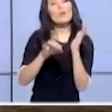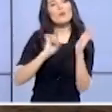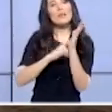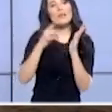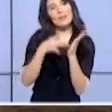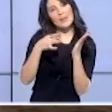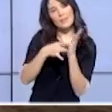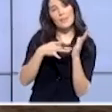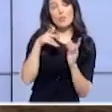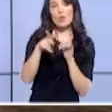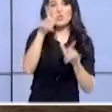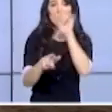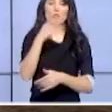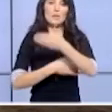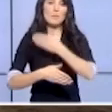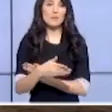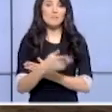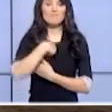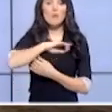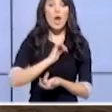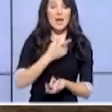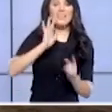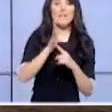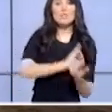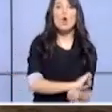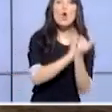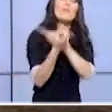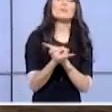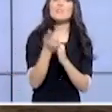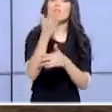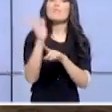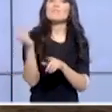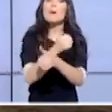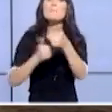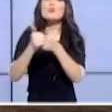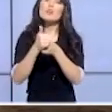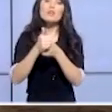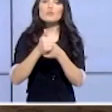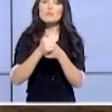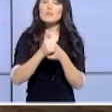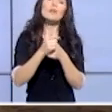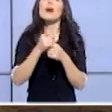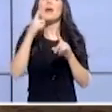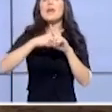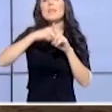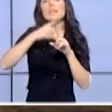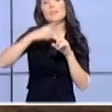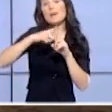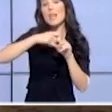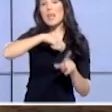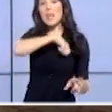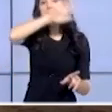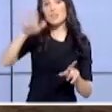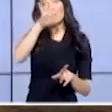garantía de los derechos de las personas con discapacidad que nos convierte abanderados a nivel nacional en la defensa de las